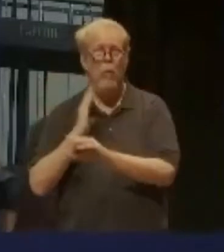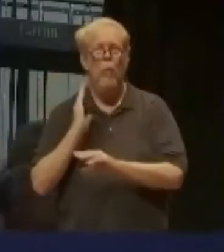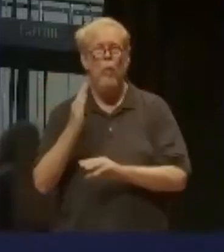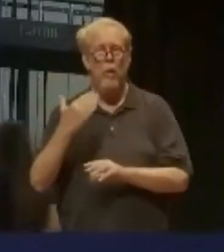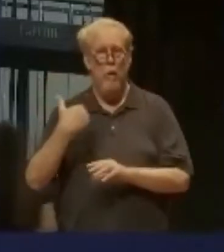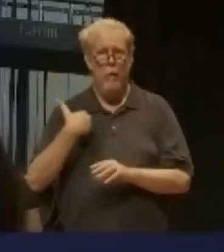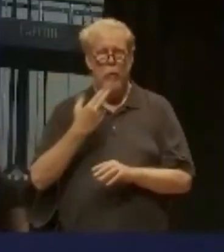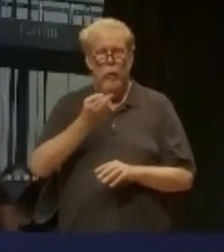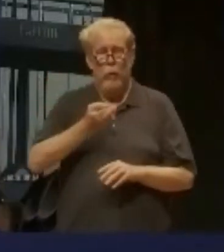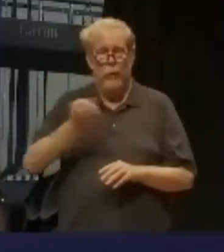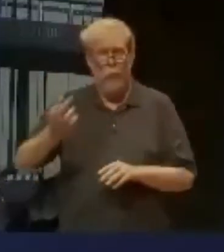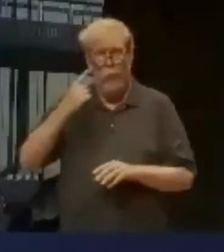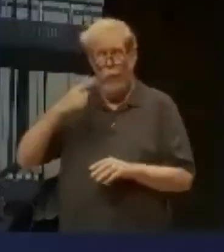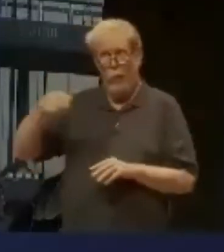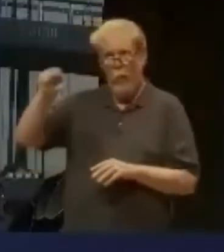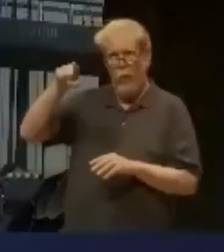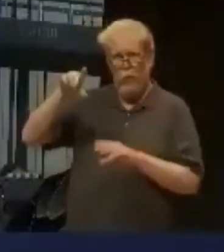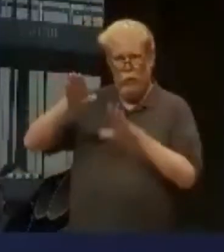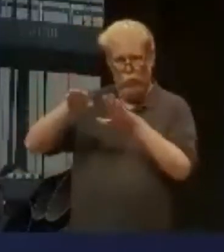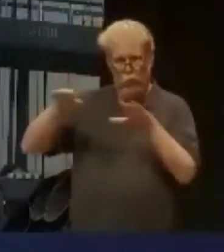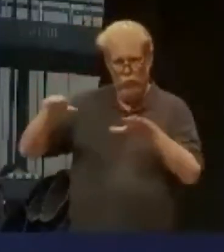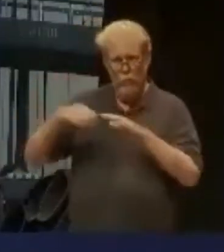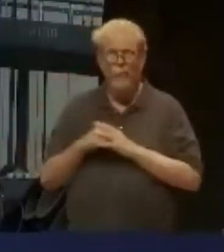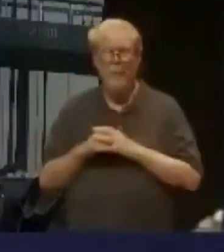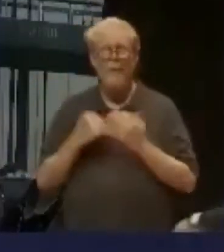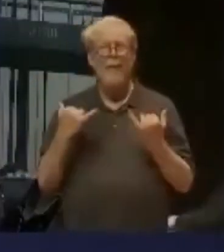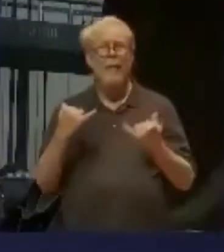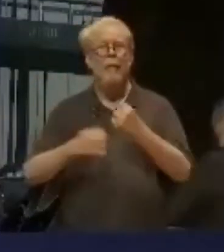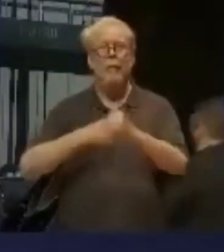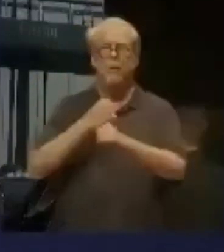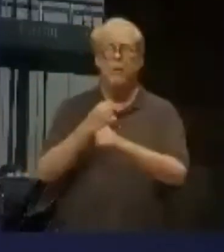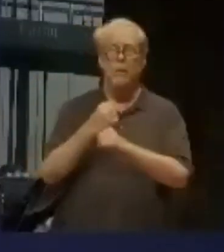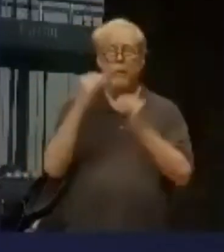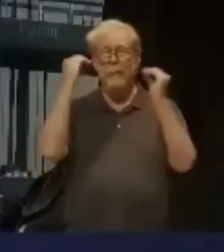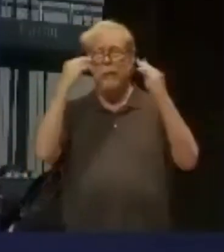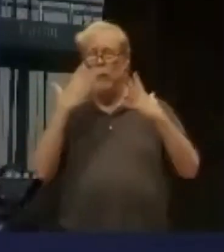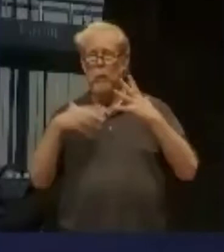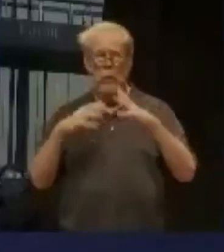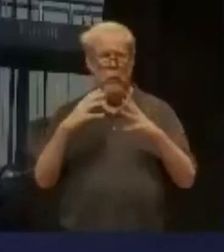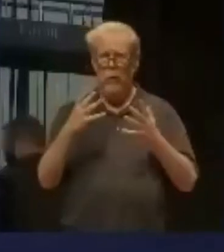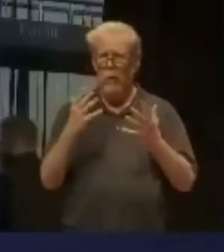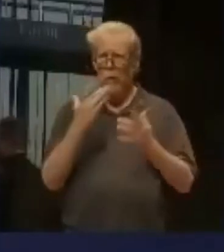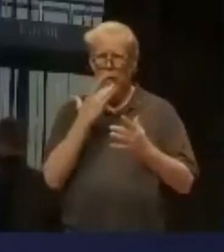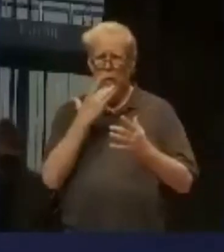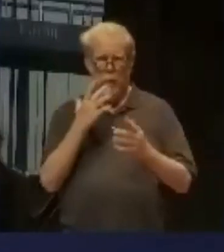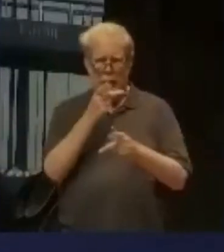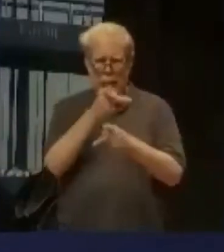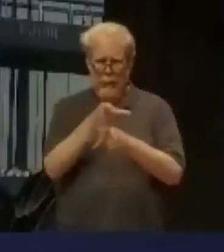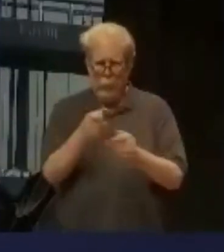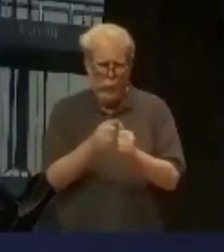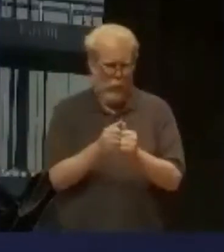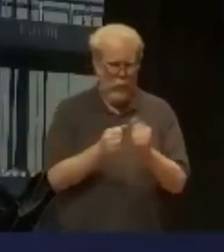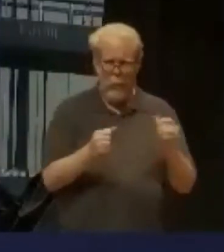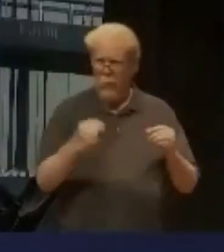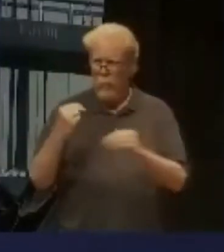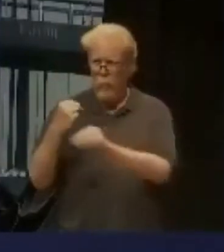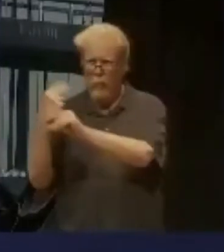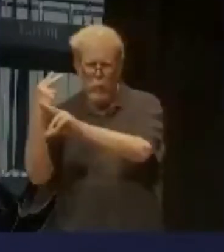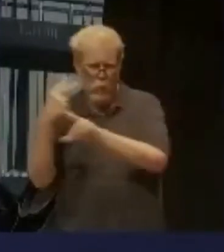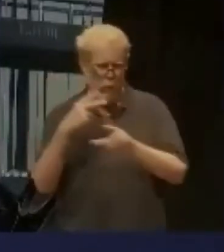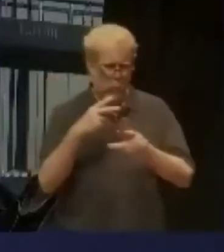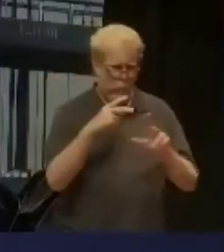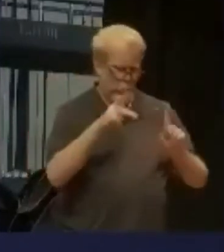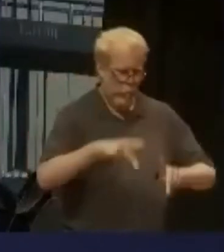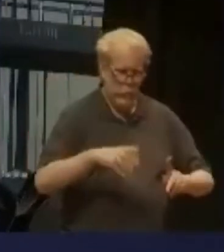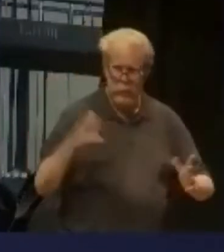el próximo año. Vamos a tener recursos dedicados para esos niños, porque este año los maestros eligieron tener a los niños en la